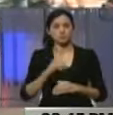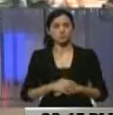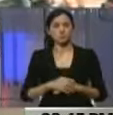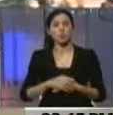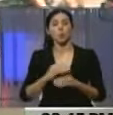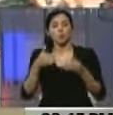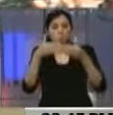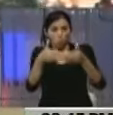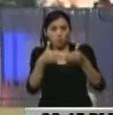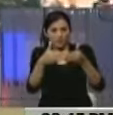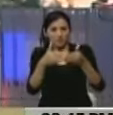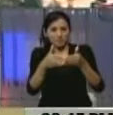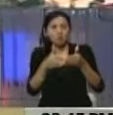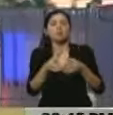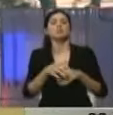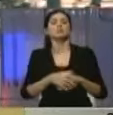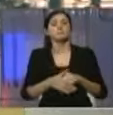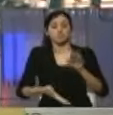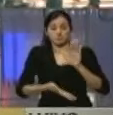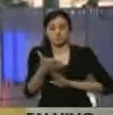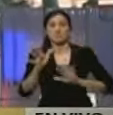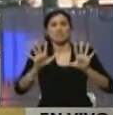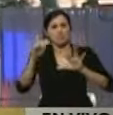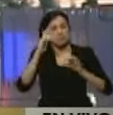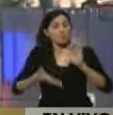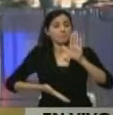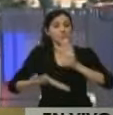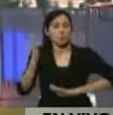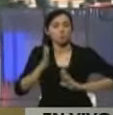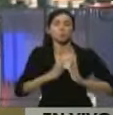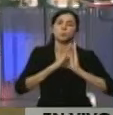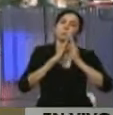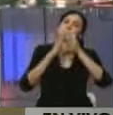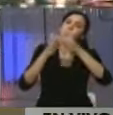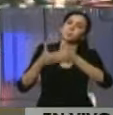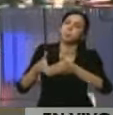Roque tiene previsto zarpar dentro de 10 días para una nueva faena.